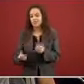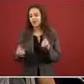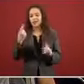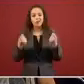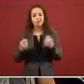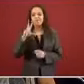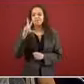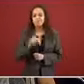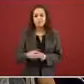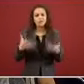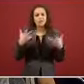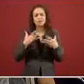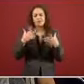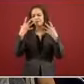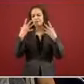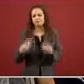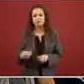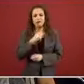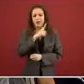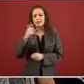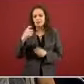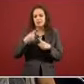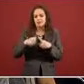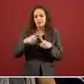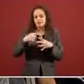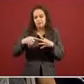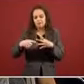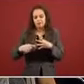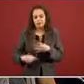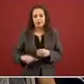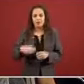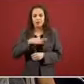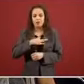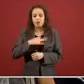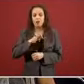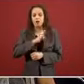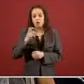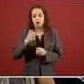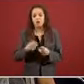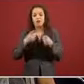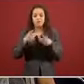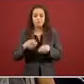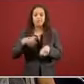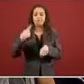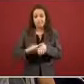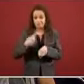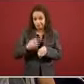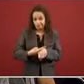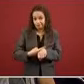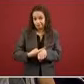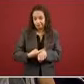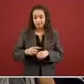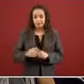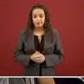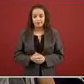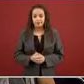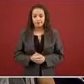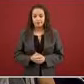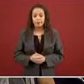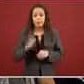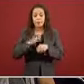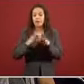cientos de virus respiratorios que pueden dar este tipo de enfermedad. En su momento, uno de los más importantes puede ser el virus